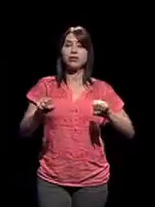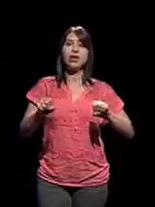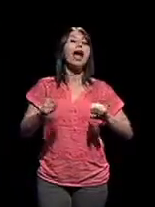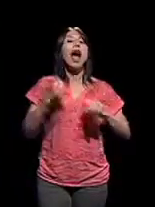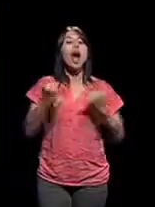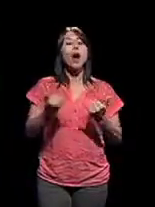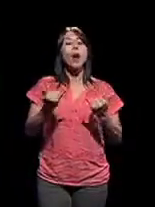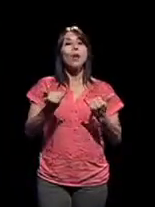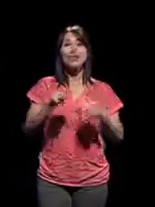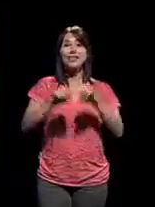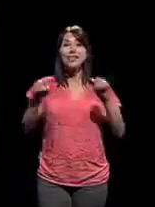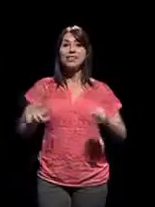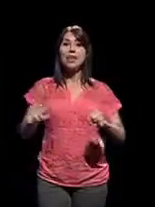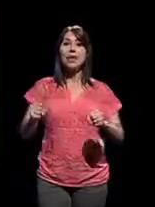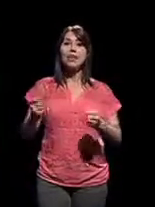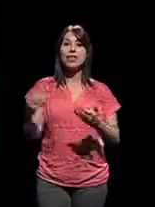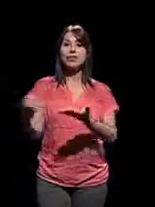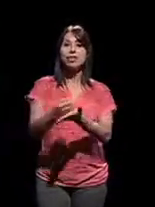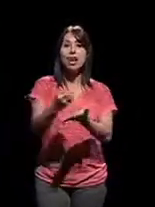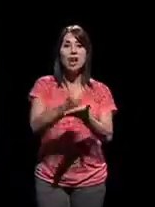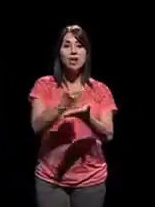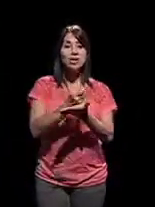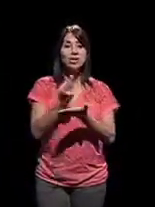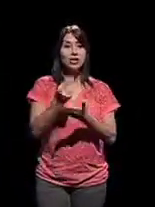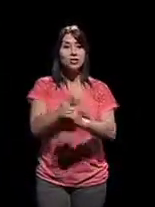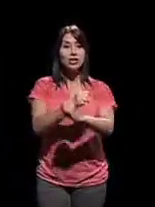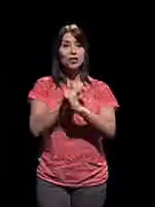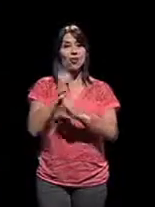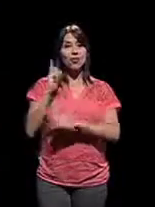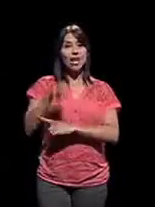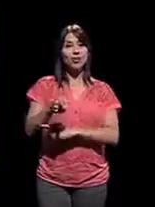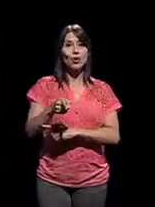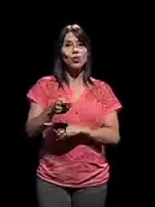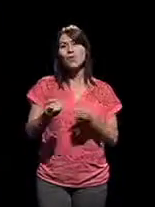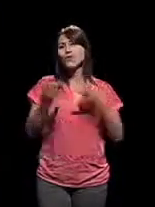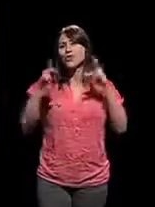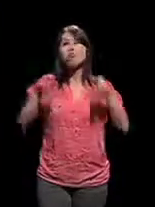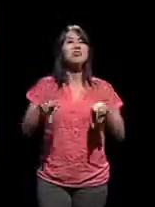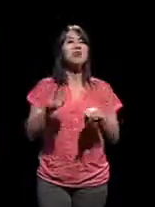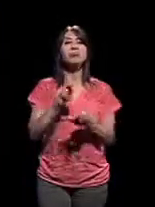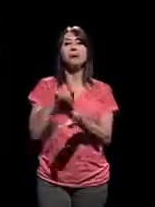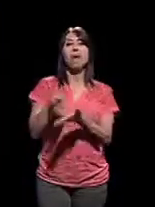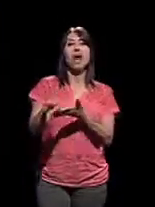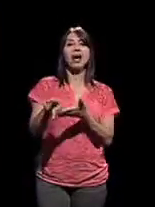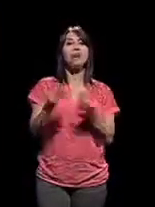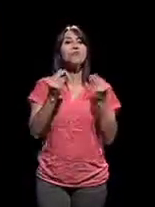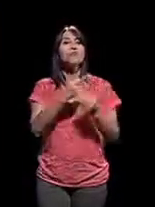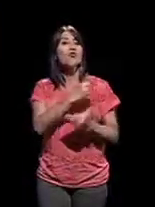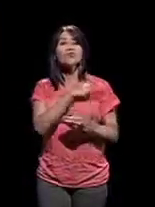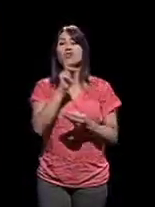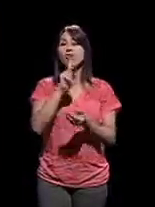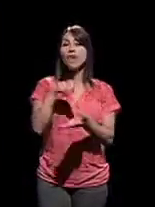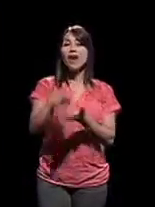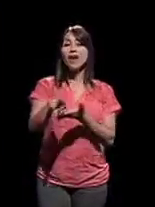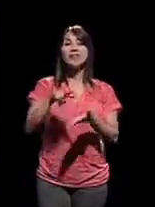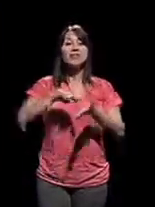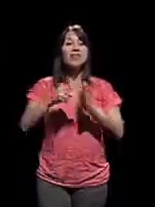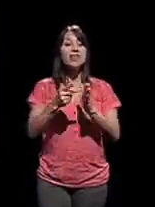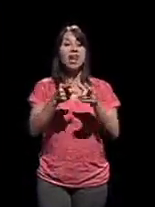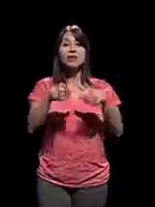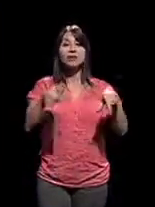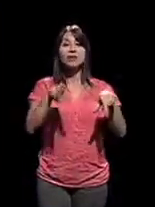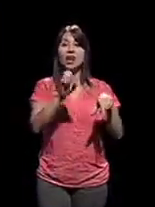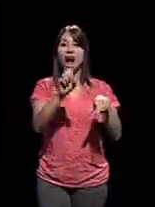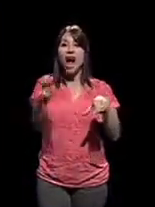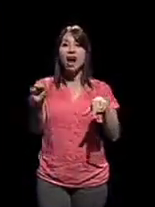ejemplo, de los seguros obligatorios, ¿verdad? Que hay una evasión terrible, que hay muchos patronos que no pagan y eso debilita a la caja